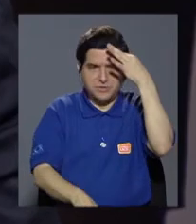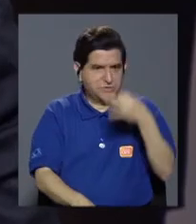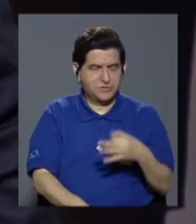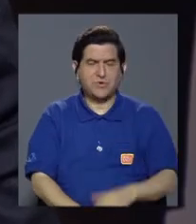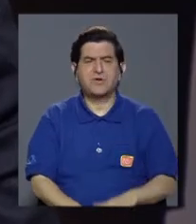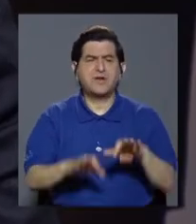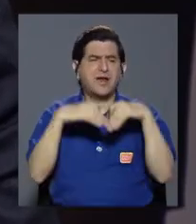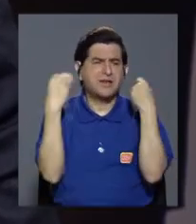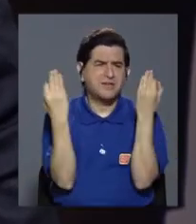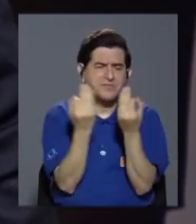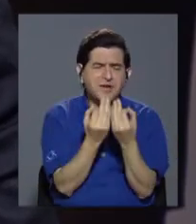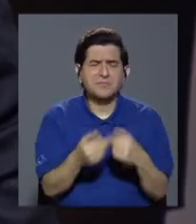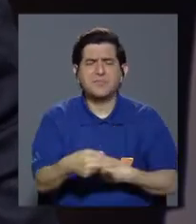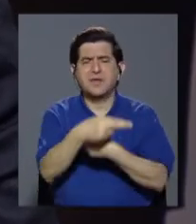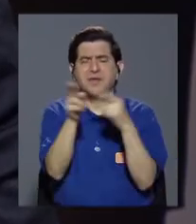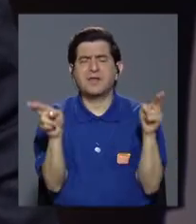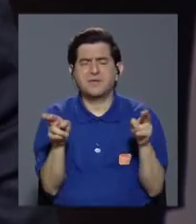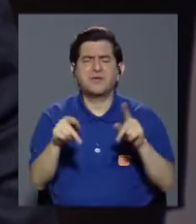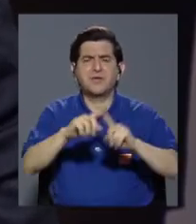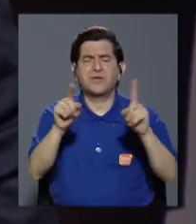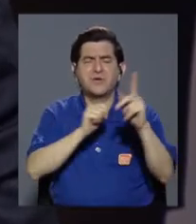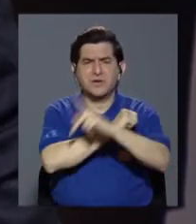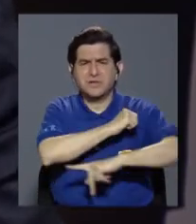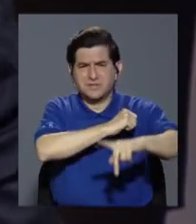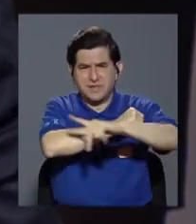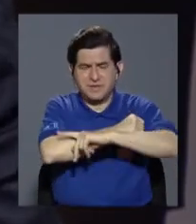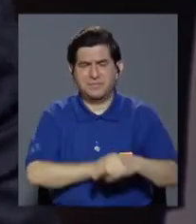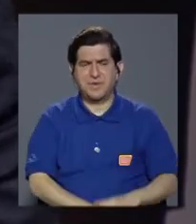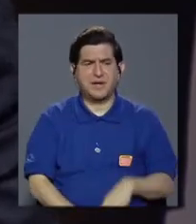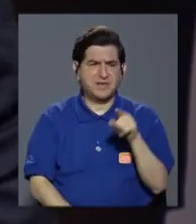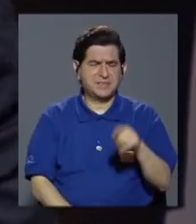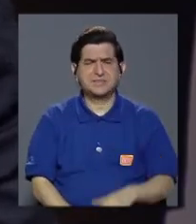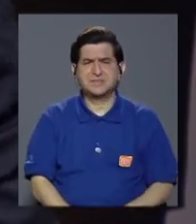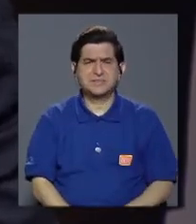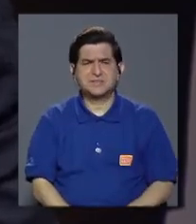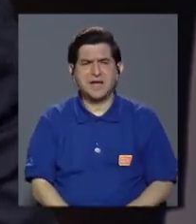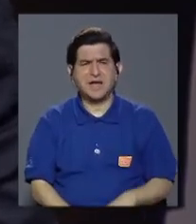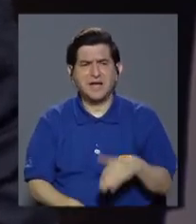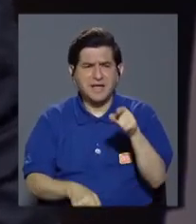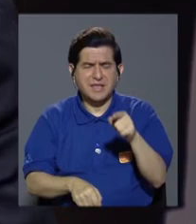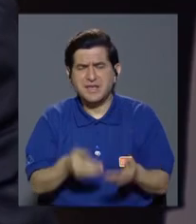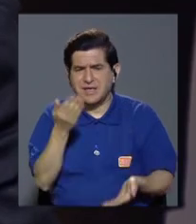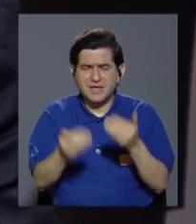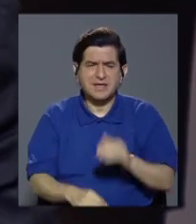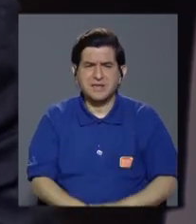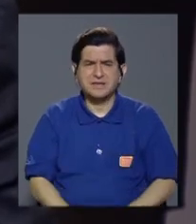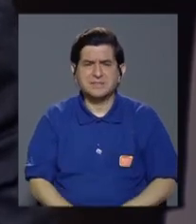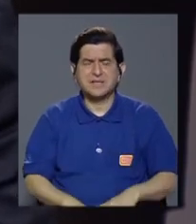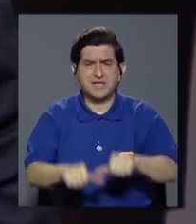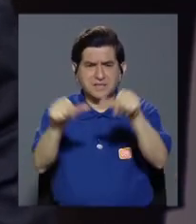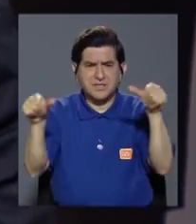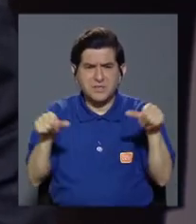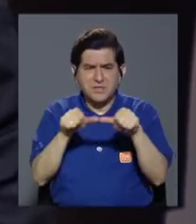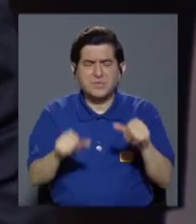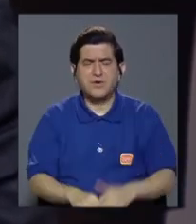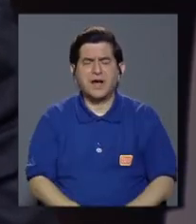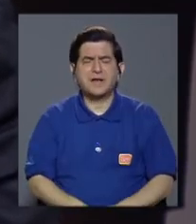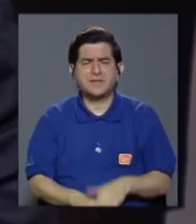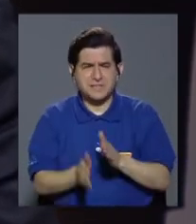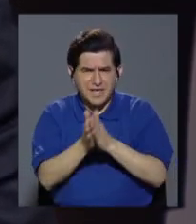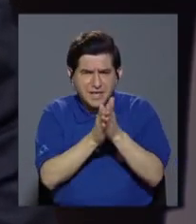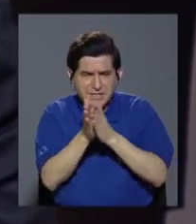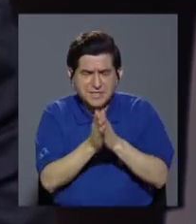familias de regiones del país de lugares donde hay una explotación de cultivos ilícitos fuerte por ejemplo zonas cocaleras o de amapolas